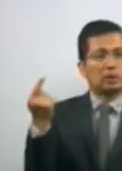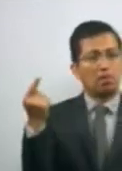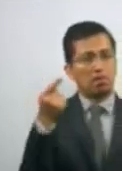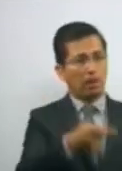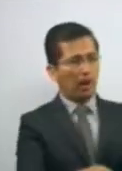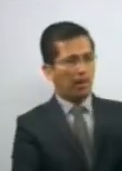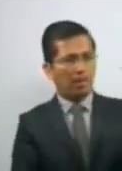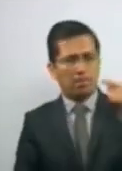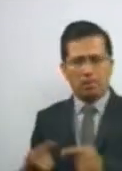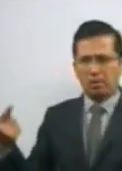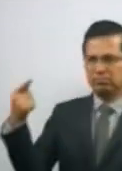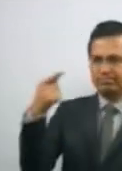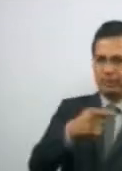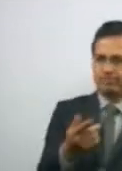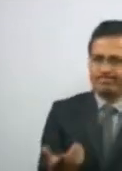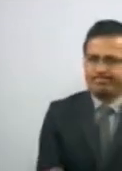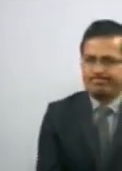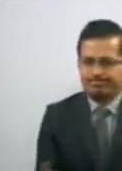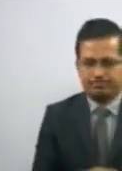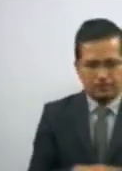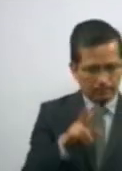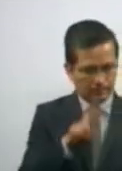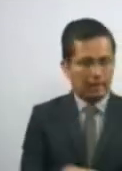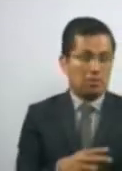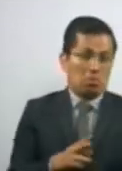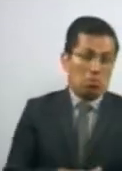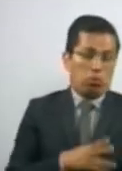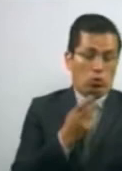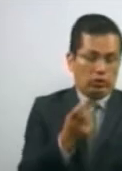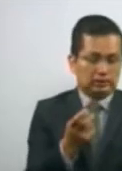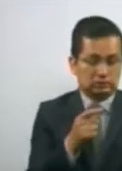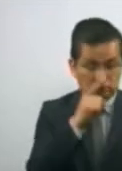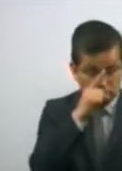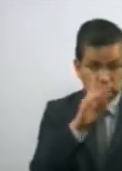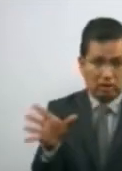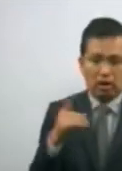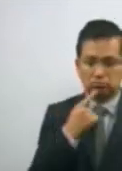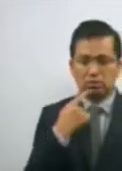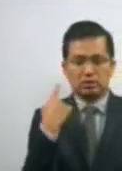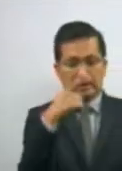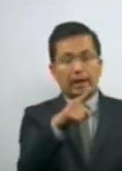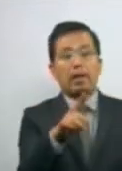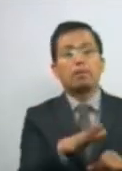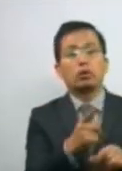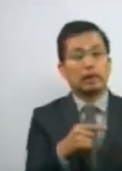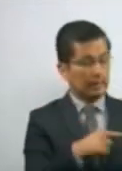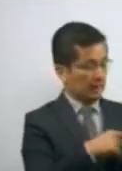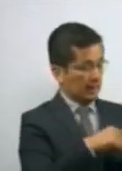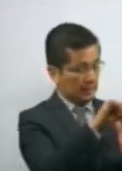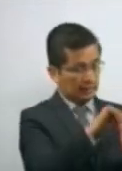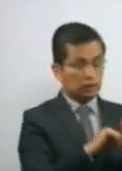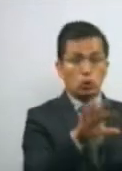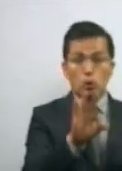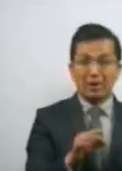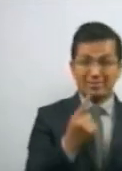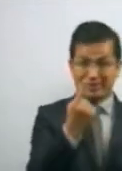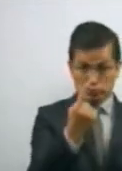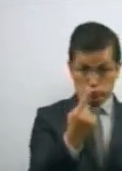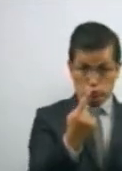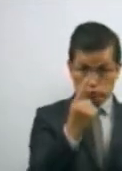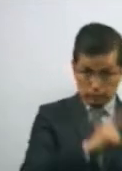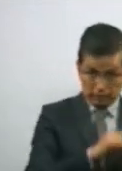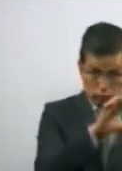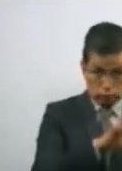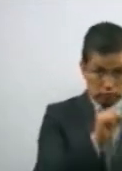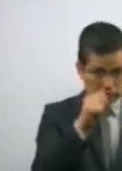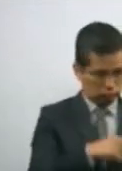de pues quejas fundadas precisamente en el artículo 41 de la Constitución y no inventos, como ha querido